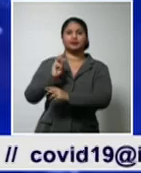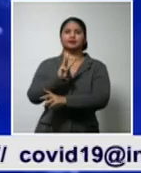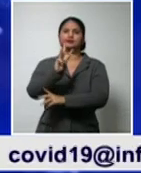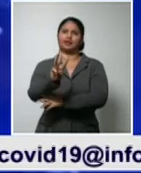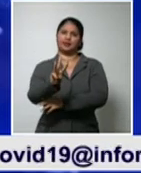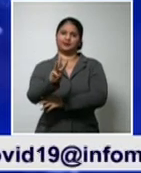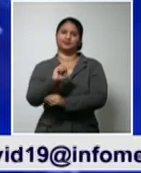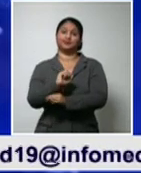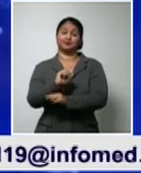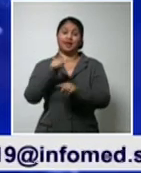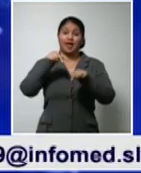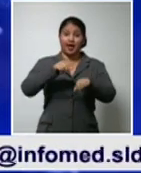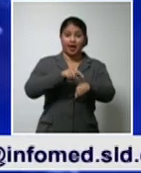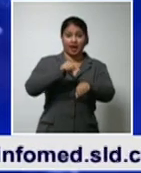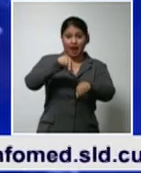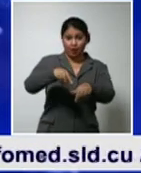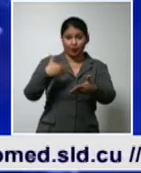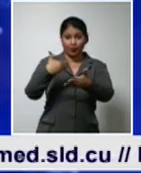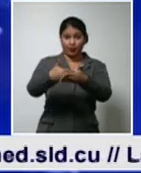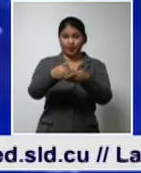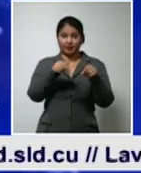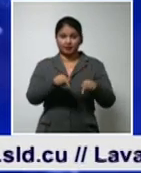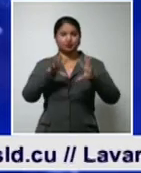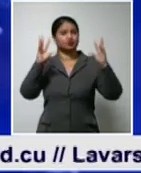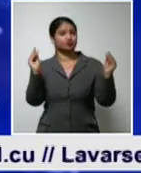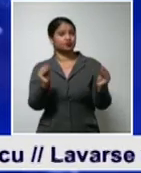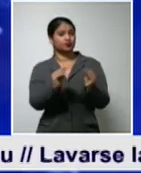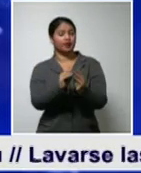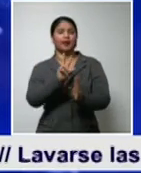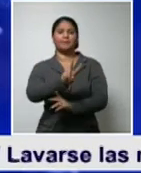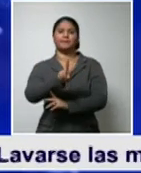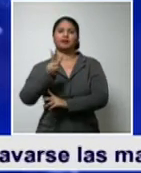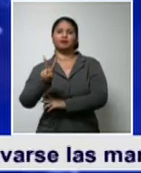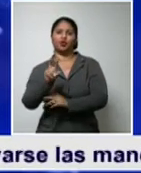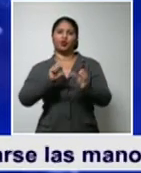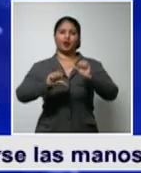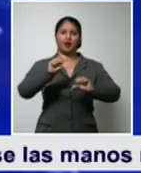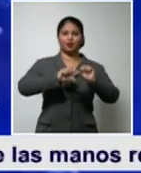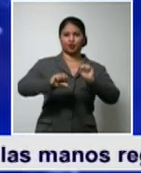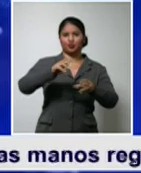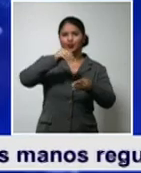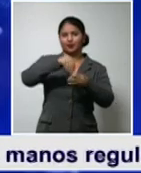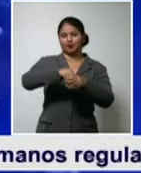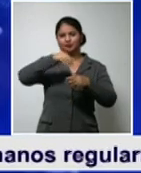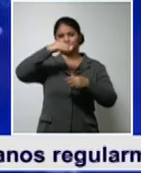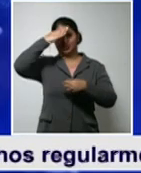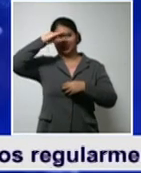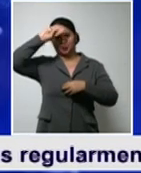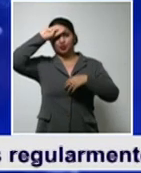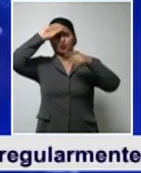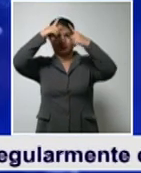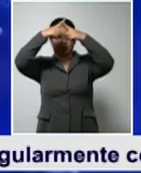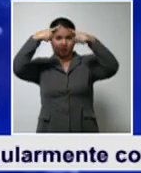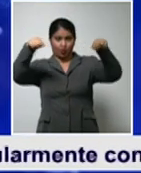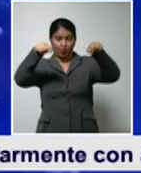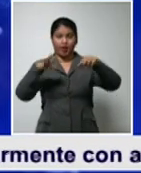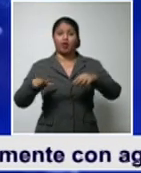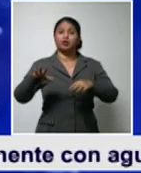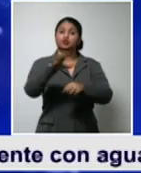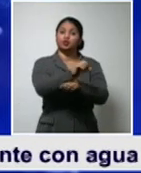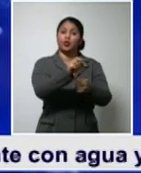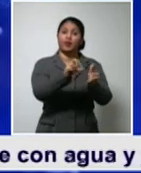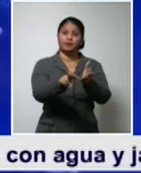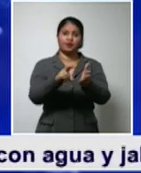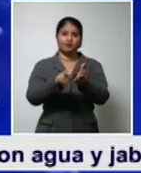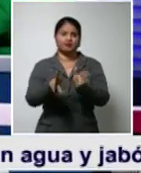En menos de un año, con el objetivo de que cada provincia pueda tener su propio laboratorio de biología molecular. Te